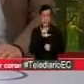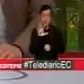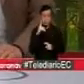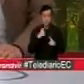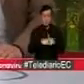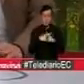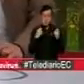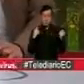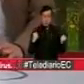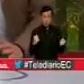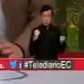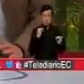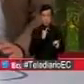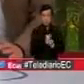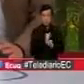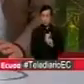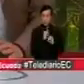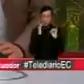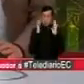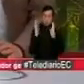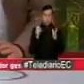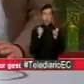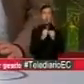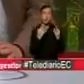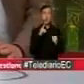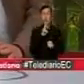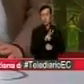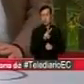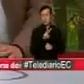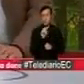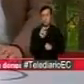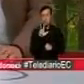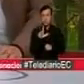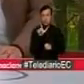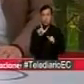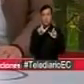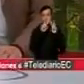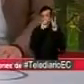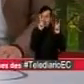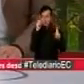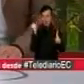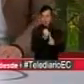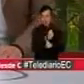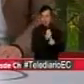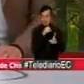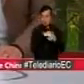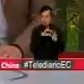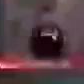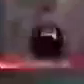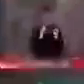la entidad atendió en el país 203 casos de violencia intrafamiliar